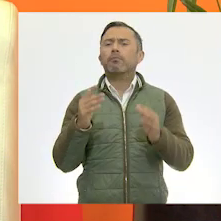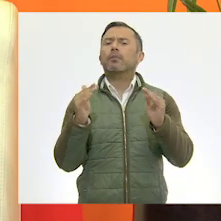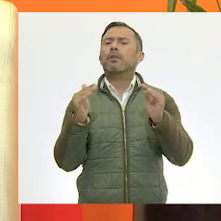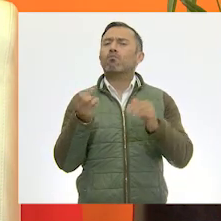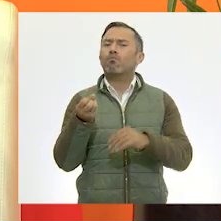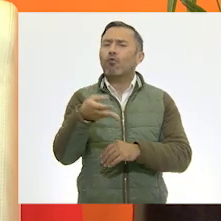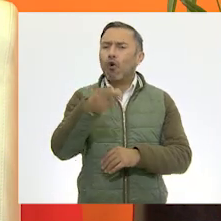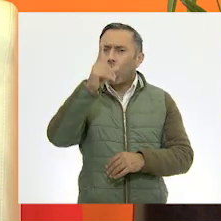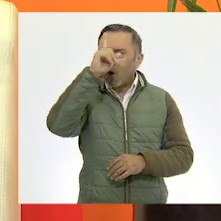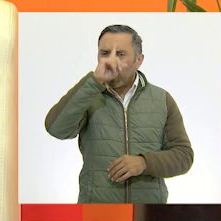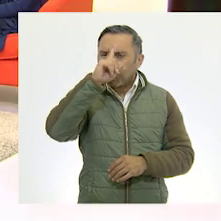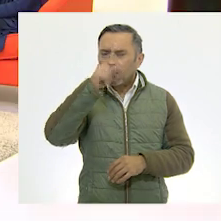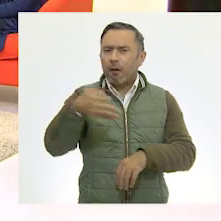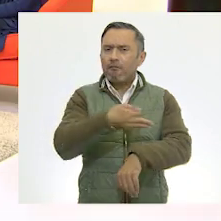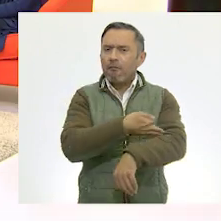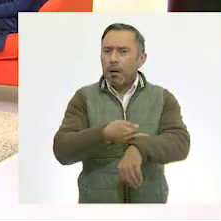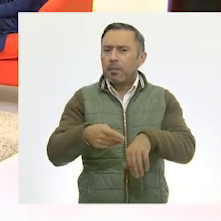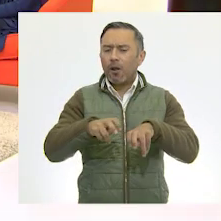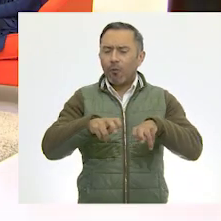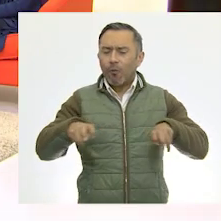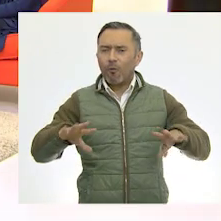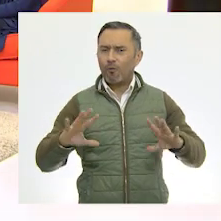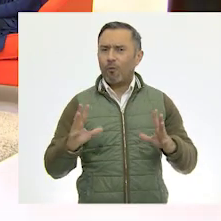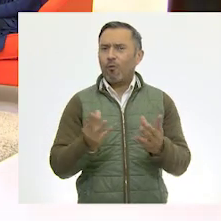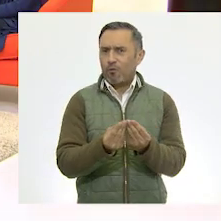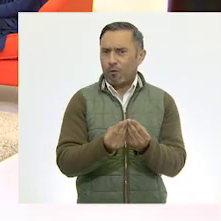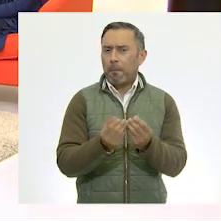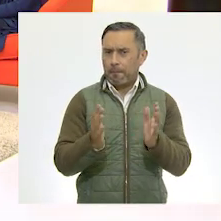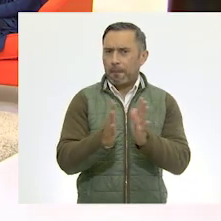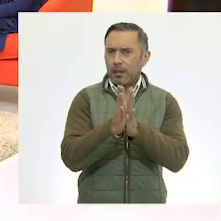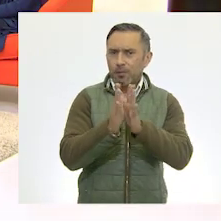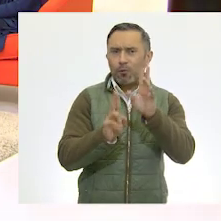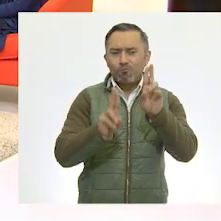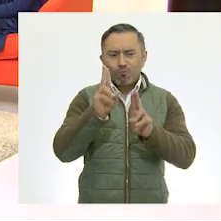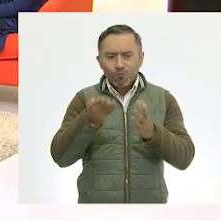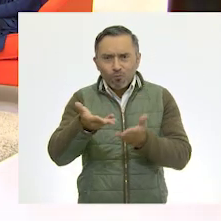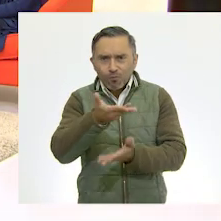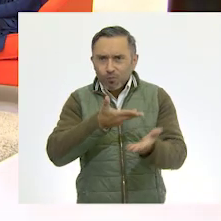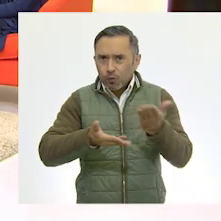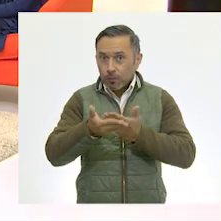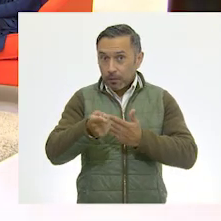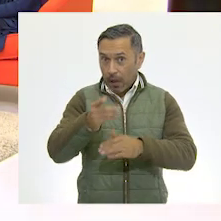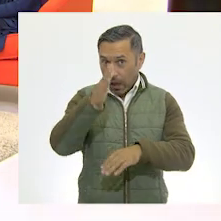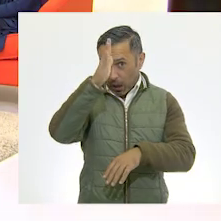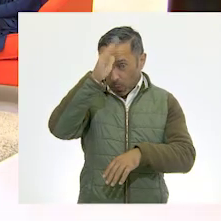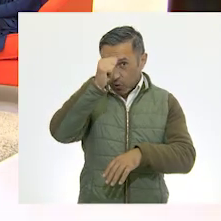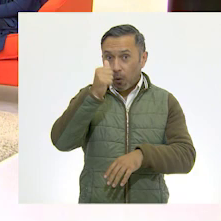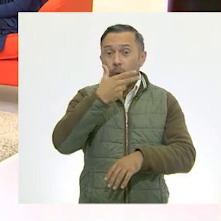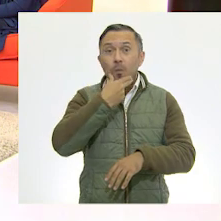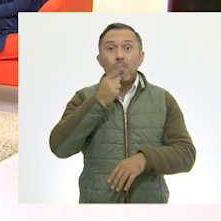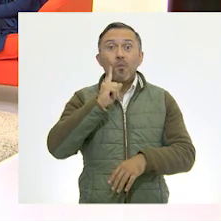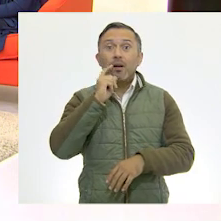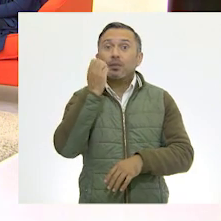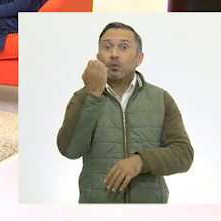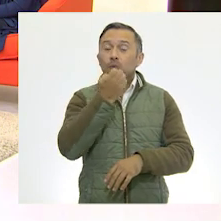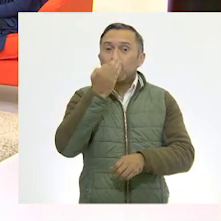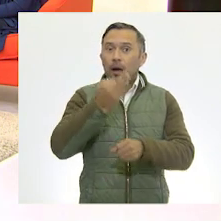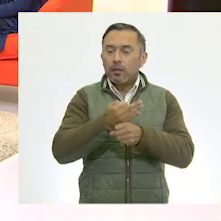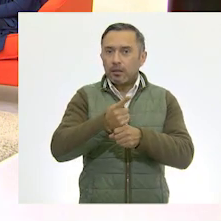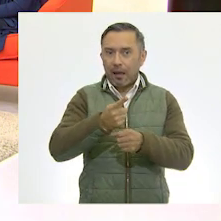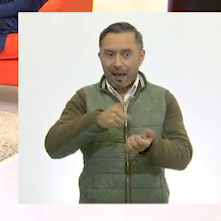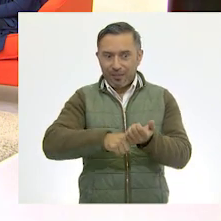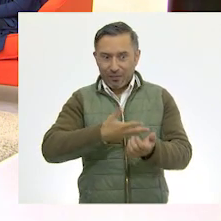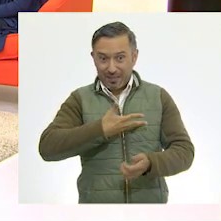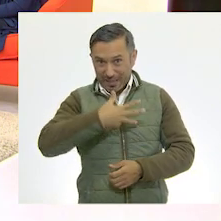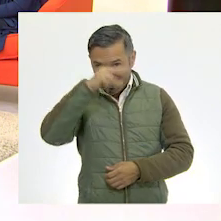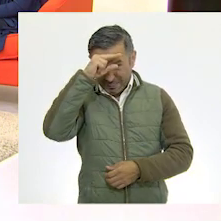de toda la familia. Recordemos que las y los alumnos con aptitudes sobresalientes en ocasiones suelen requerir